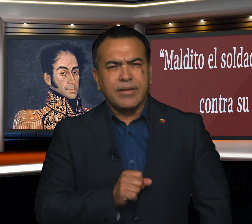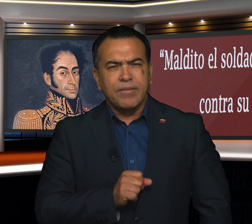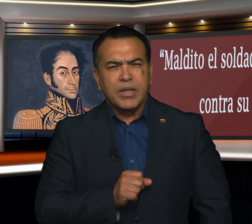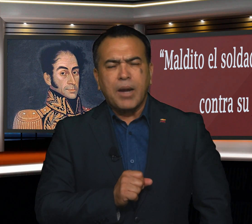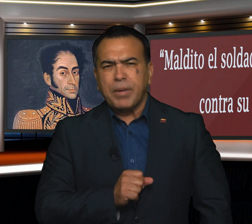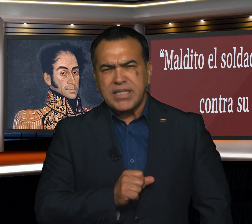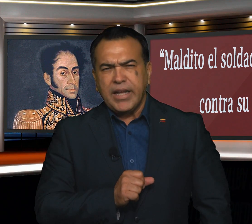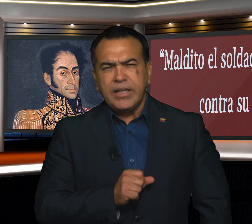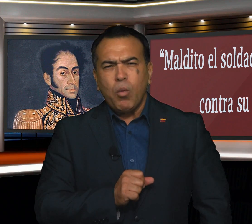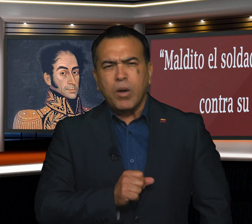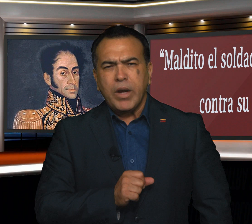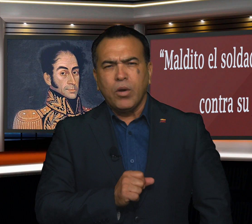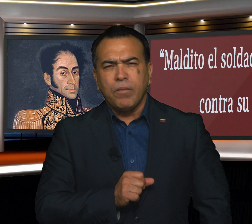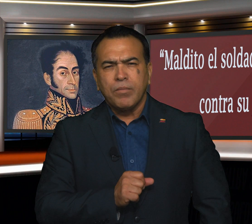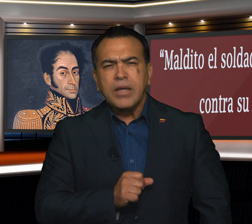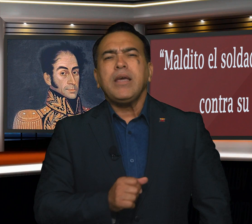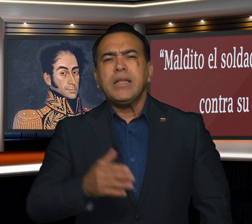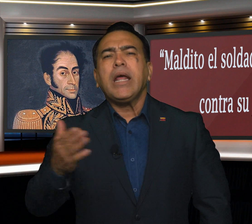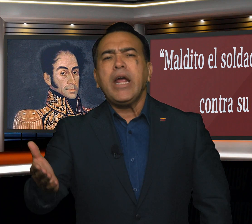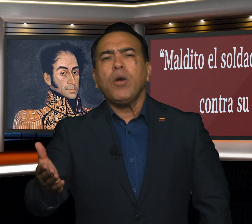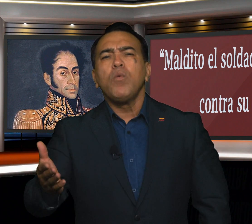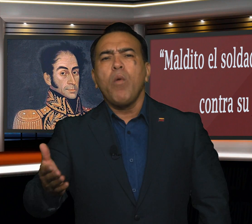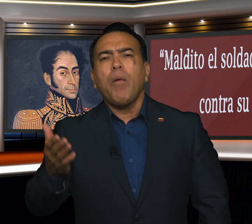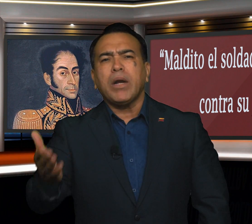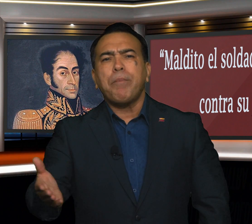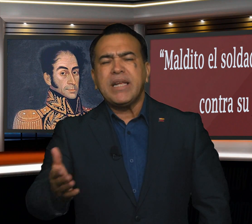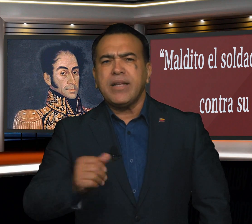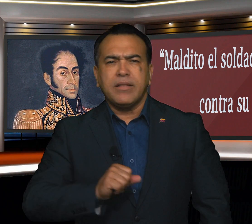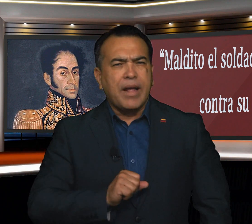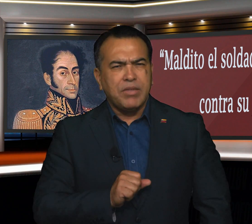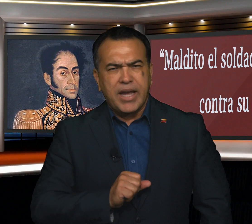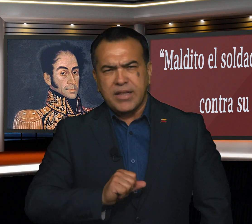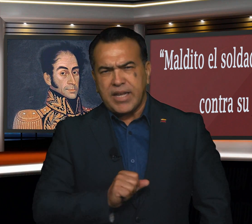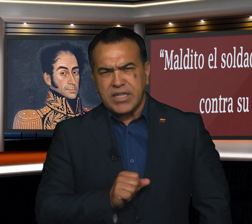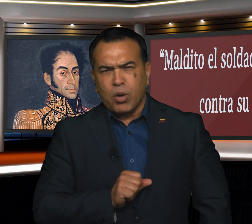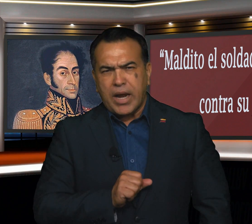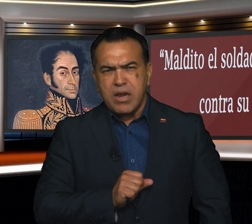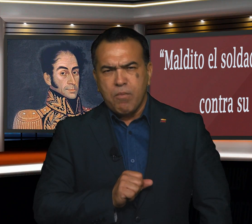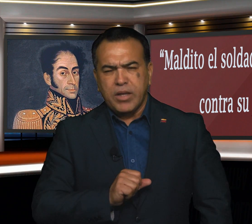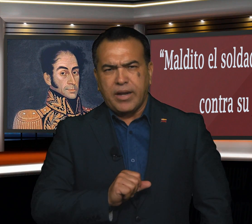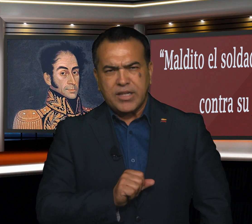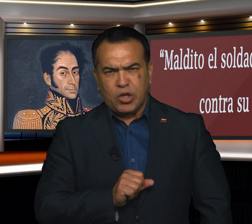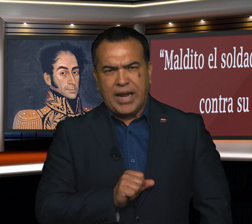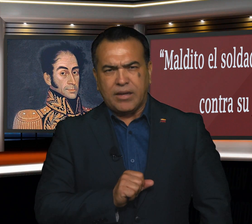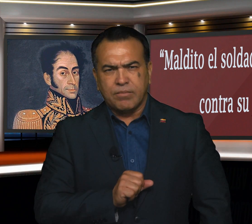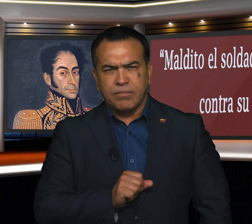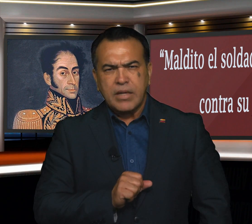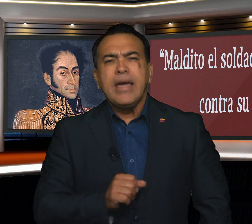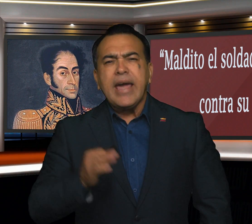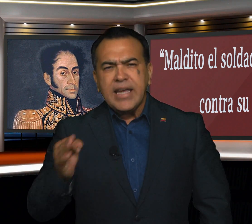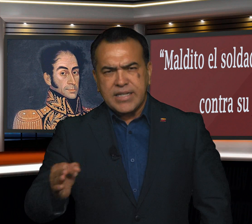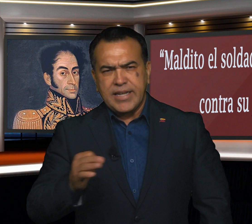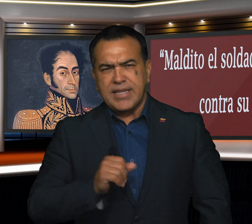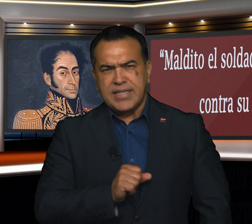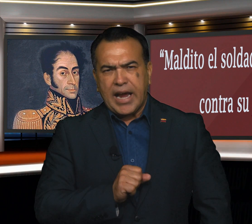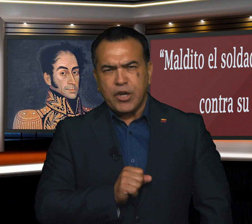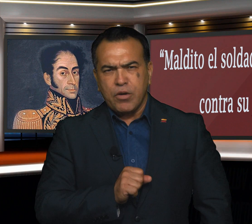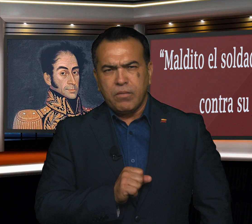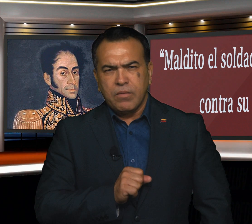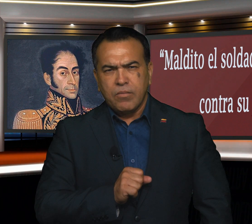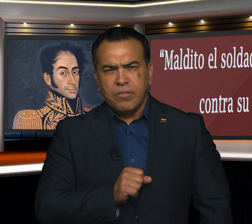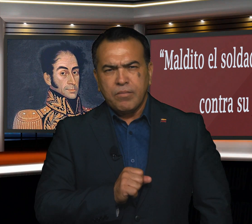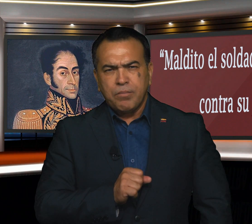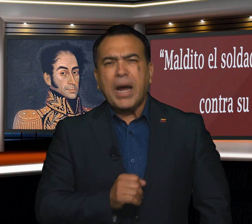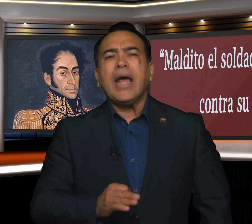reconocer al presidente Juan Guaidó y tener un nuevo representante ante ese organismo internacional. Es